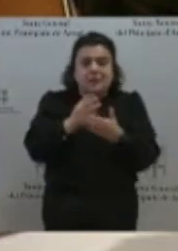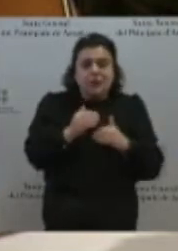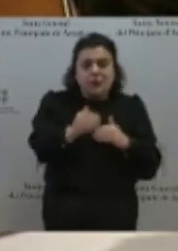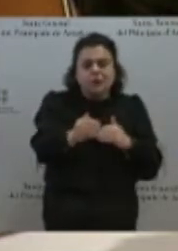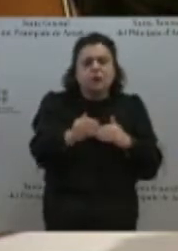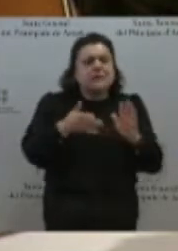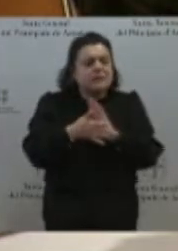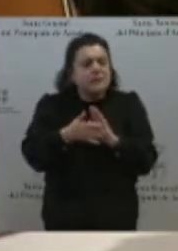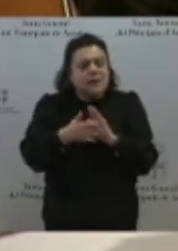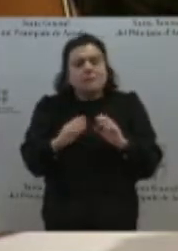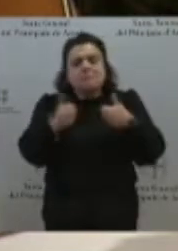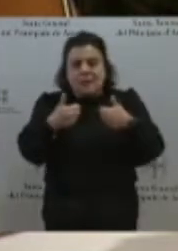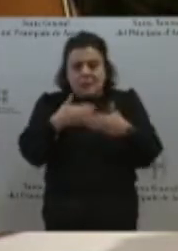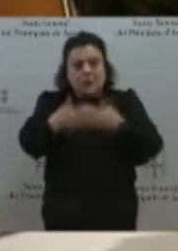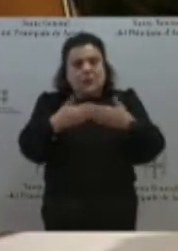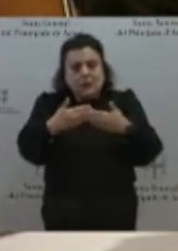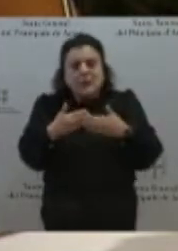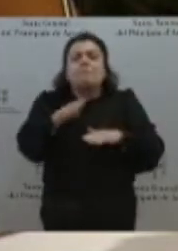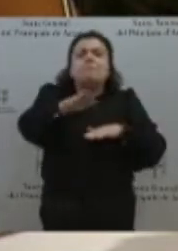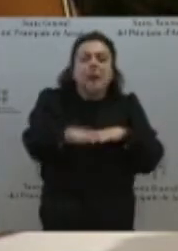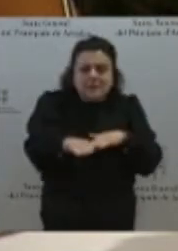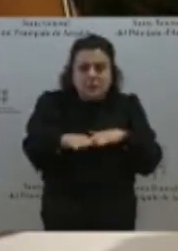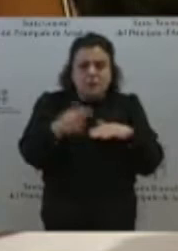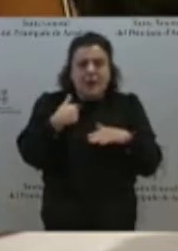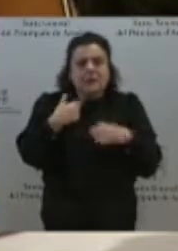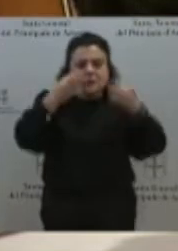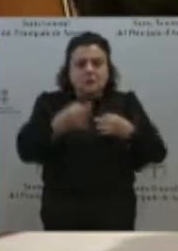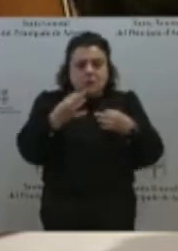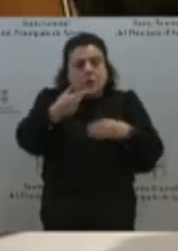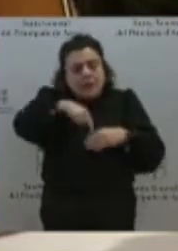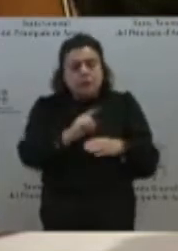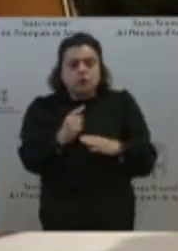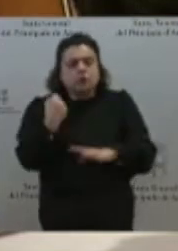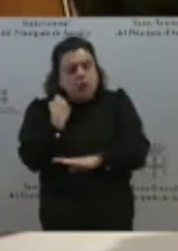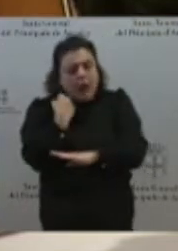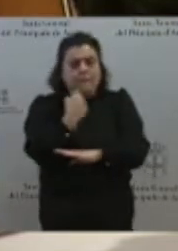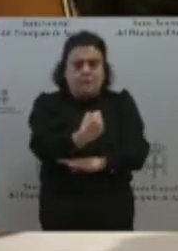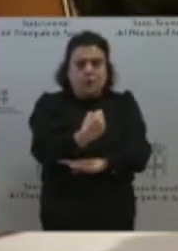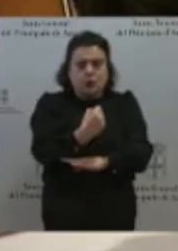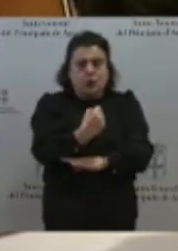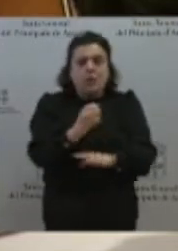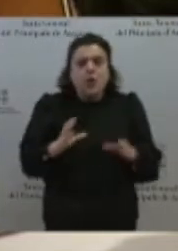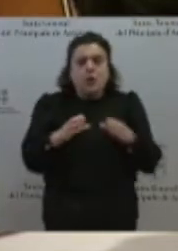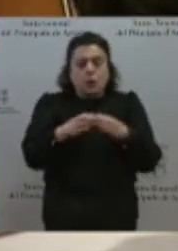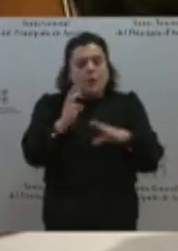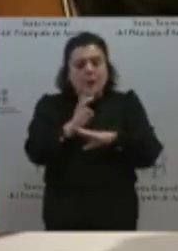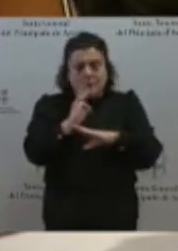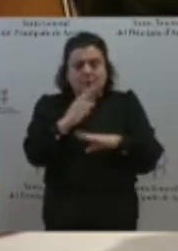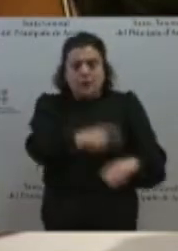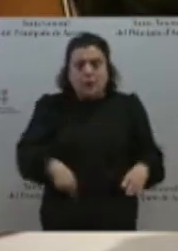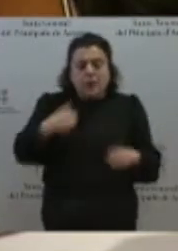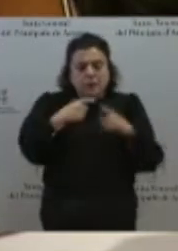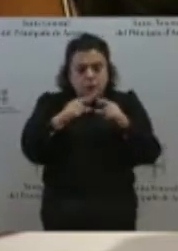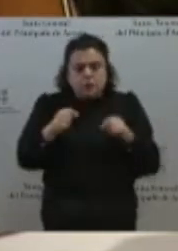seguridad plena de que en esta sierra va a contar usted con el apoyo del Grupo Parlamentario de Podemos Asturias. Vamos a ponernos al sollao y a la so